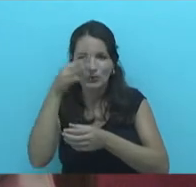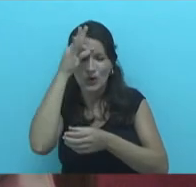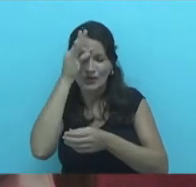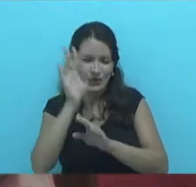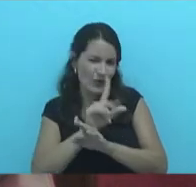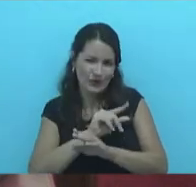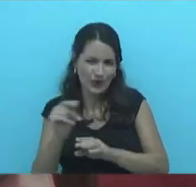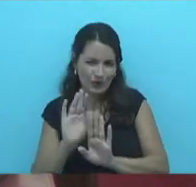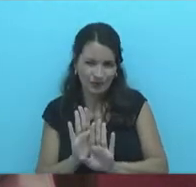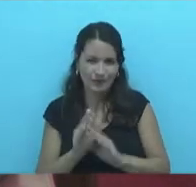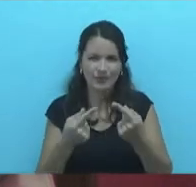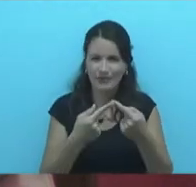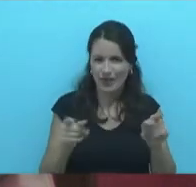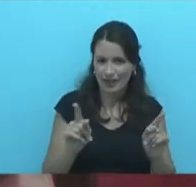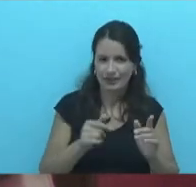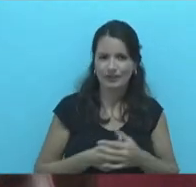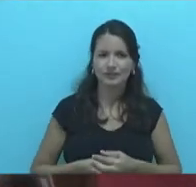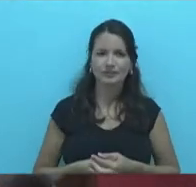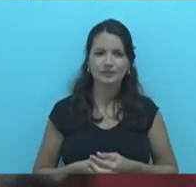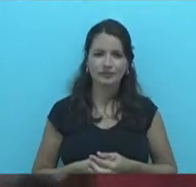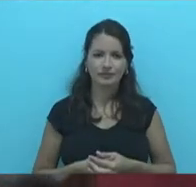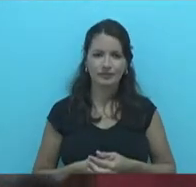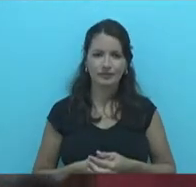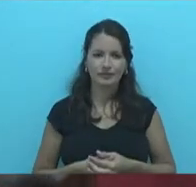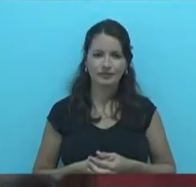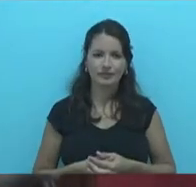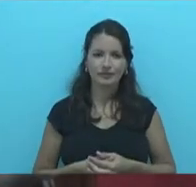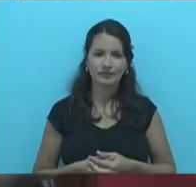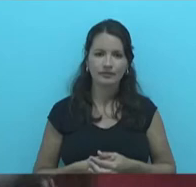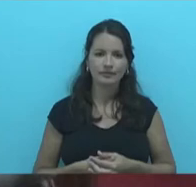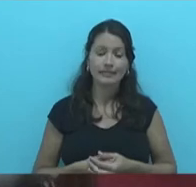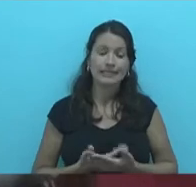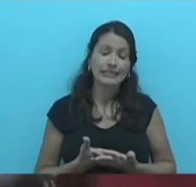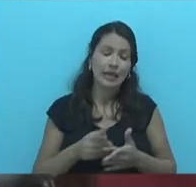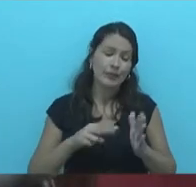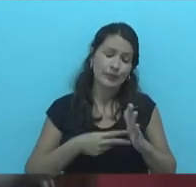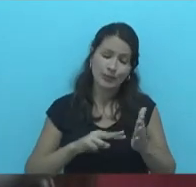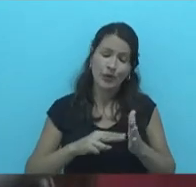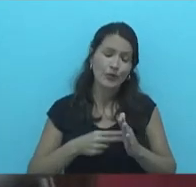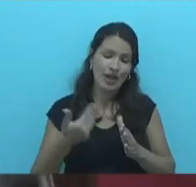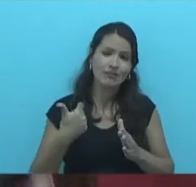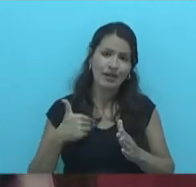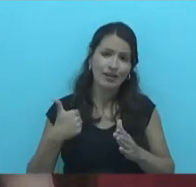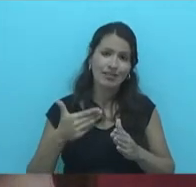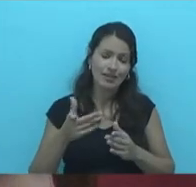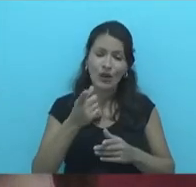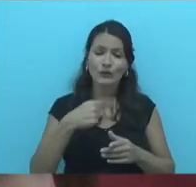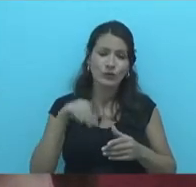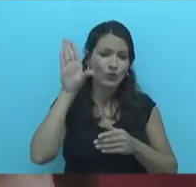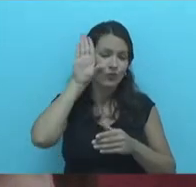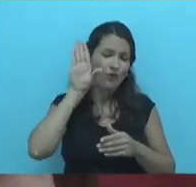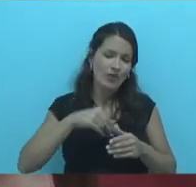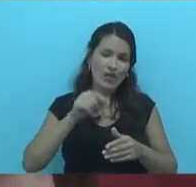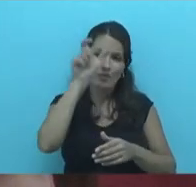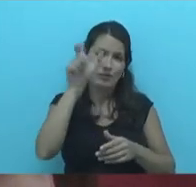lo van a encontrar. Porque uno de los problemas de Argentina es que vamos negando nuestra propia identidad.